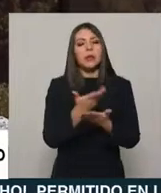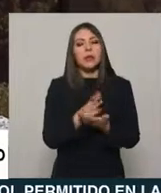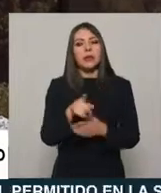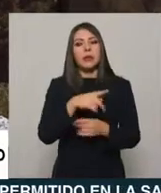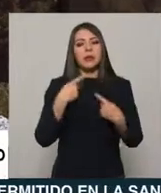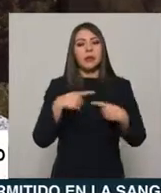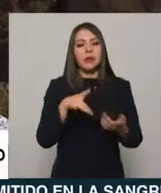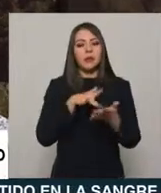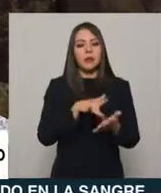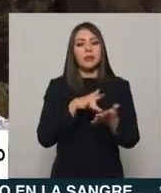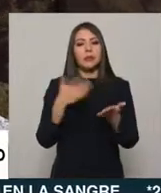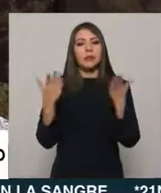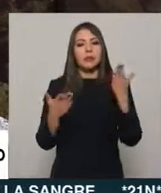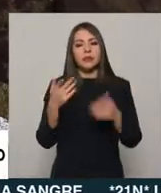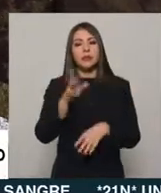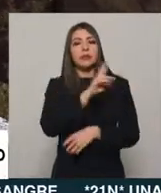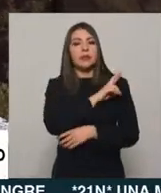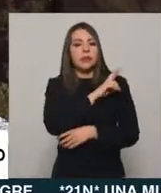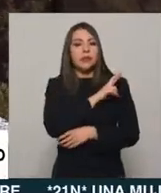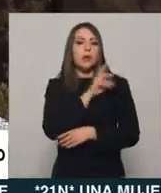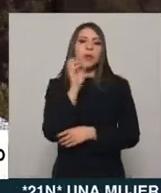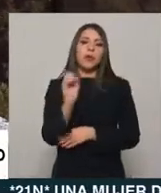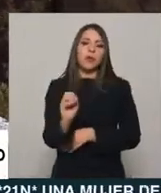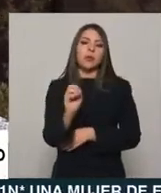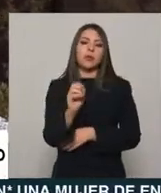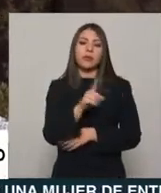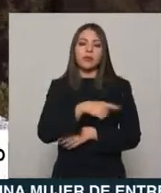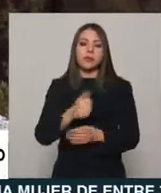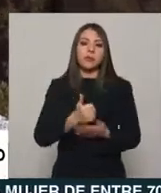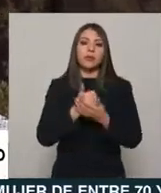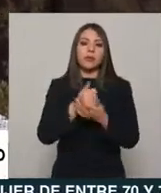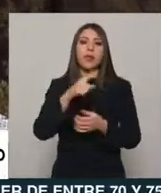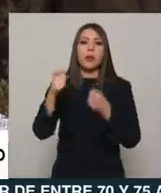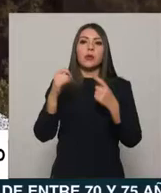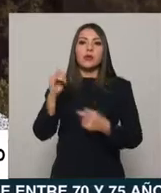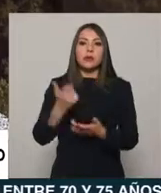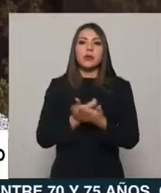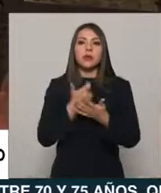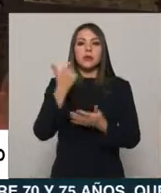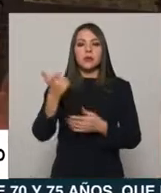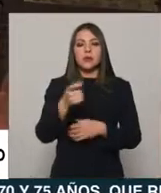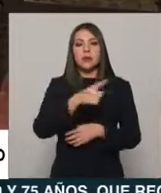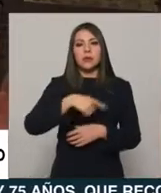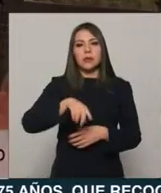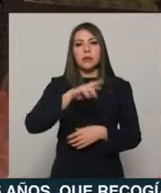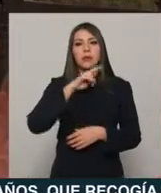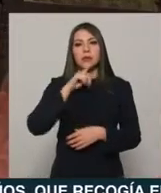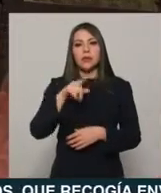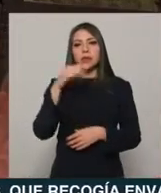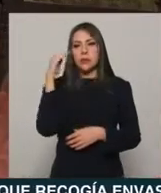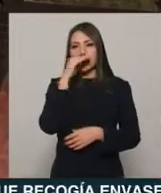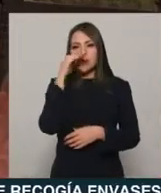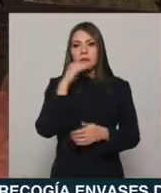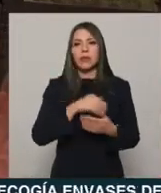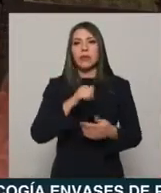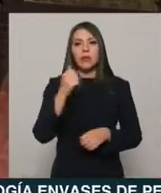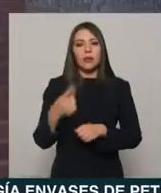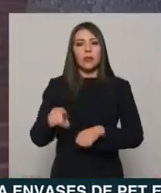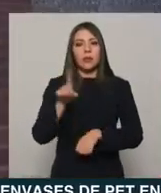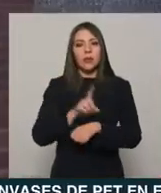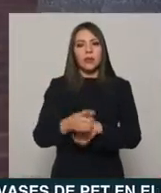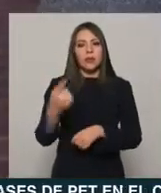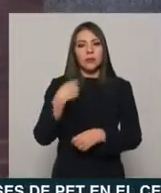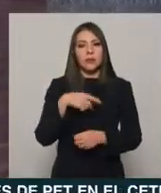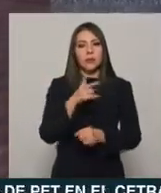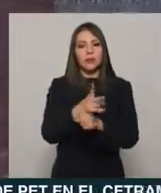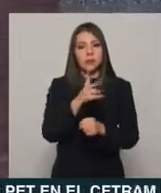mediadores particulares o privados y ellos sí cobran por el servicio. Que si le parece, en otra ocasión le invitamos a hablar de esta figura